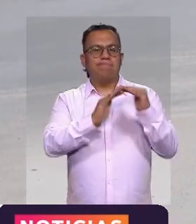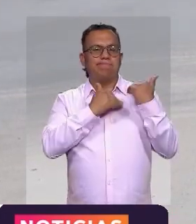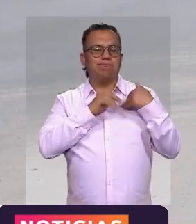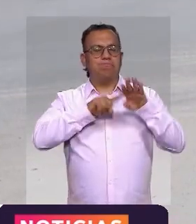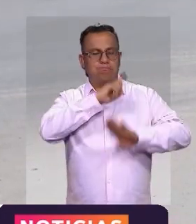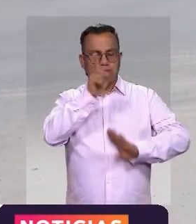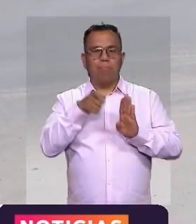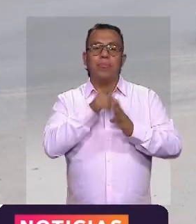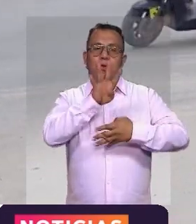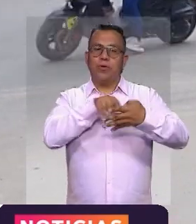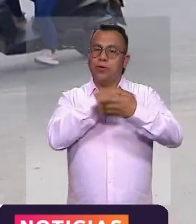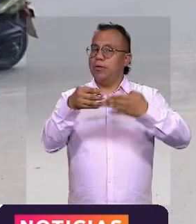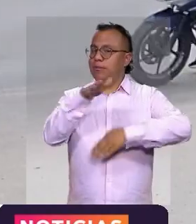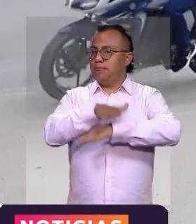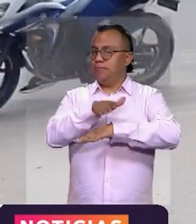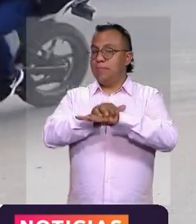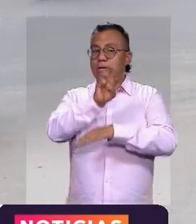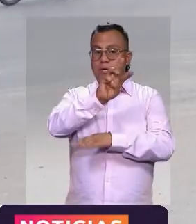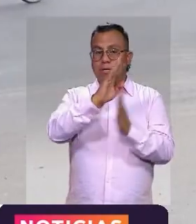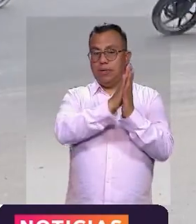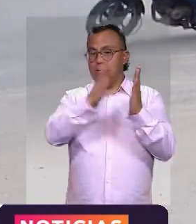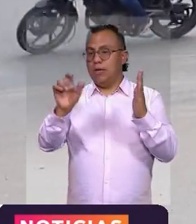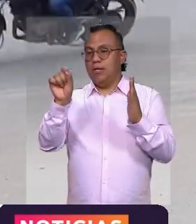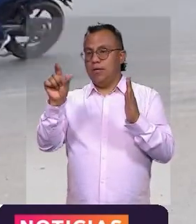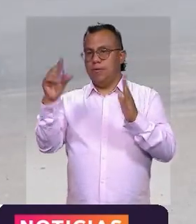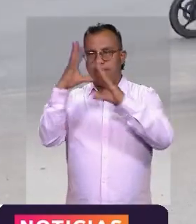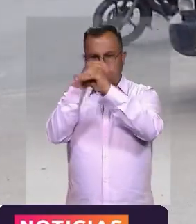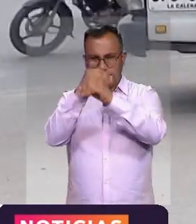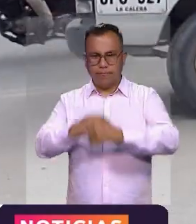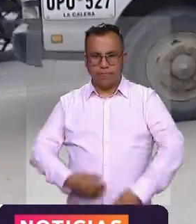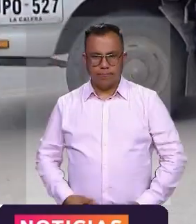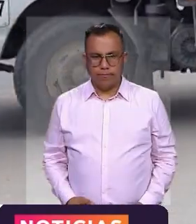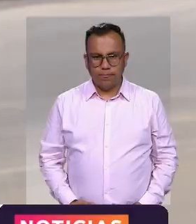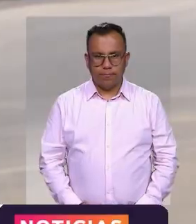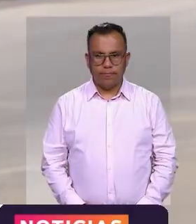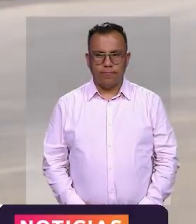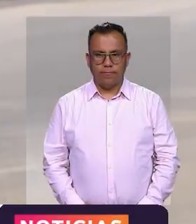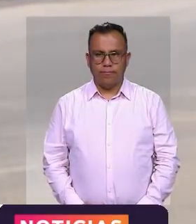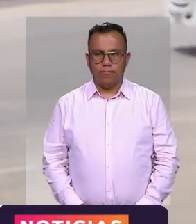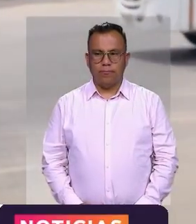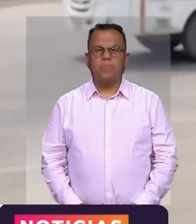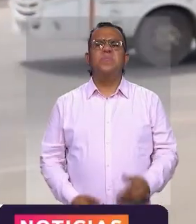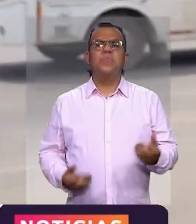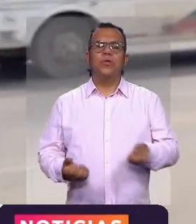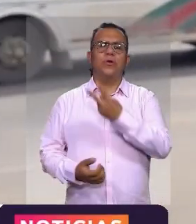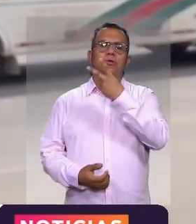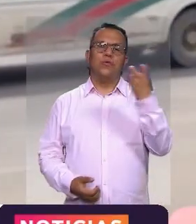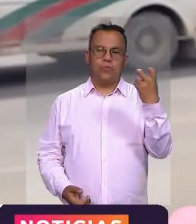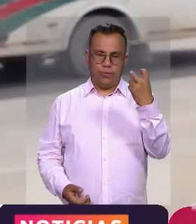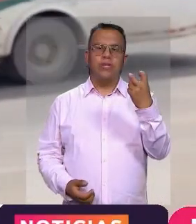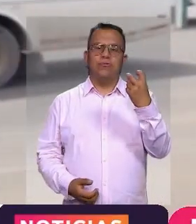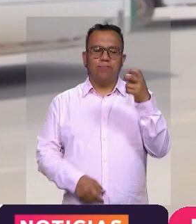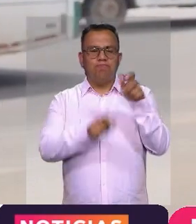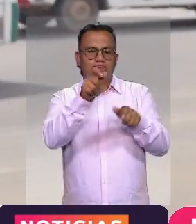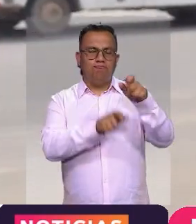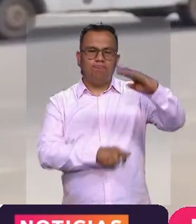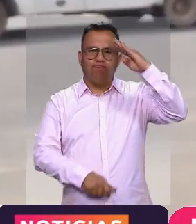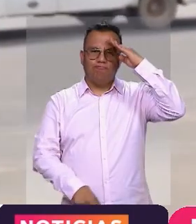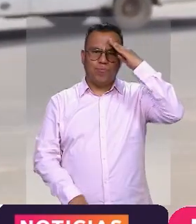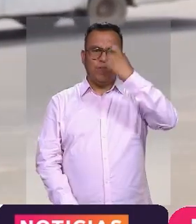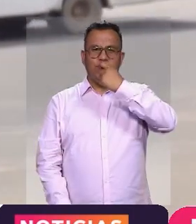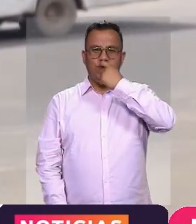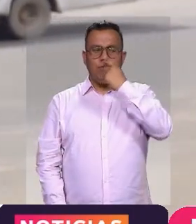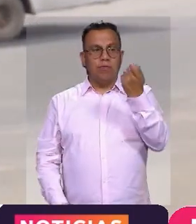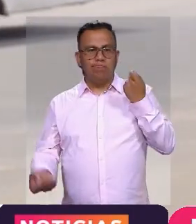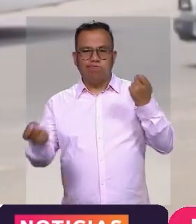pesada en horas de la tarde, desde las 3 hasta las 11 de la noche. Tenemos más de 200 uniformados de tránsito y